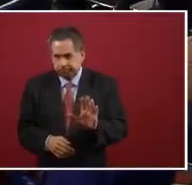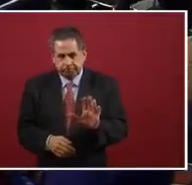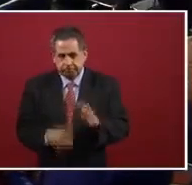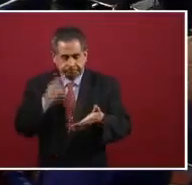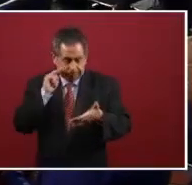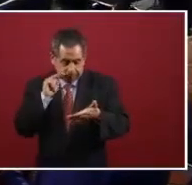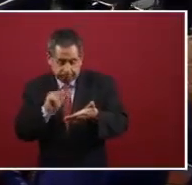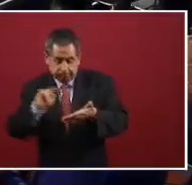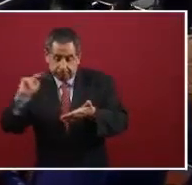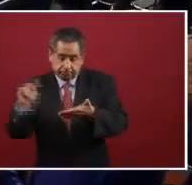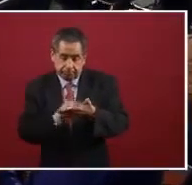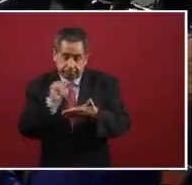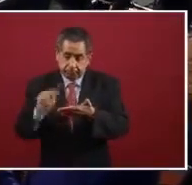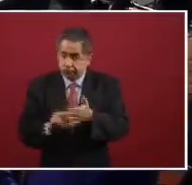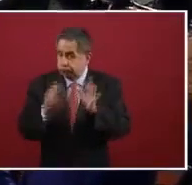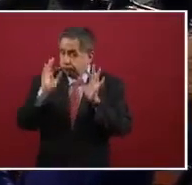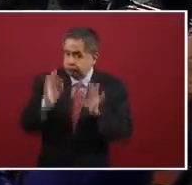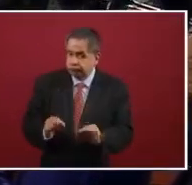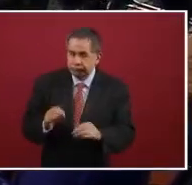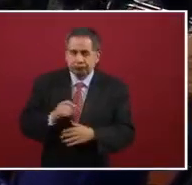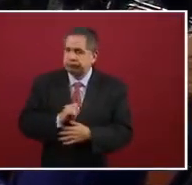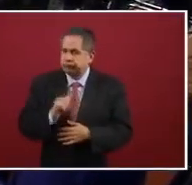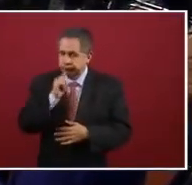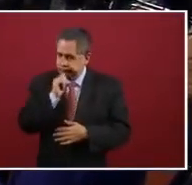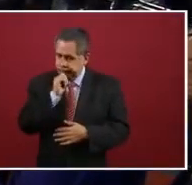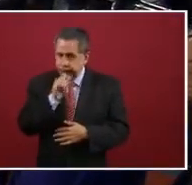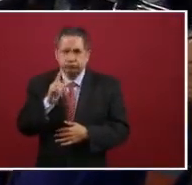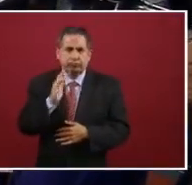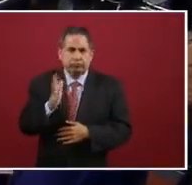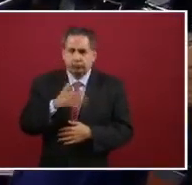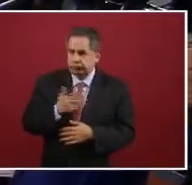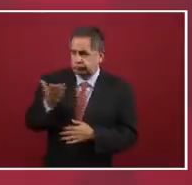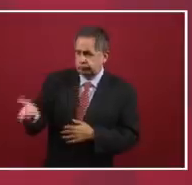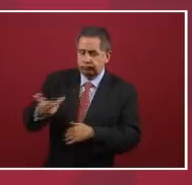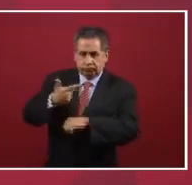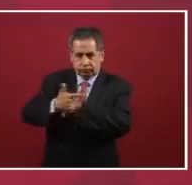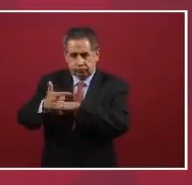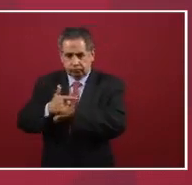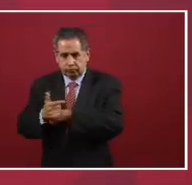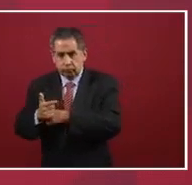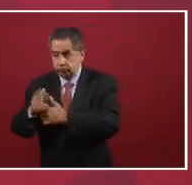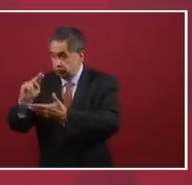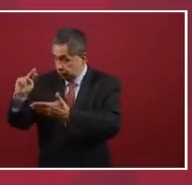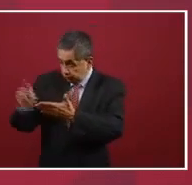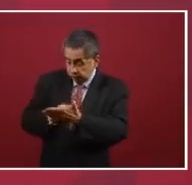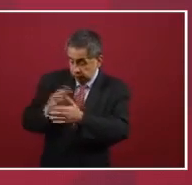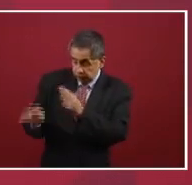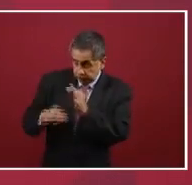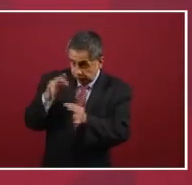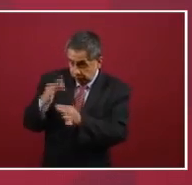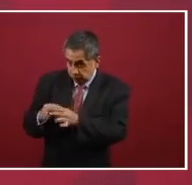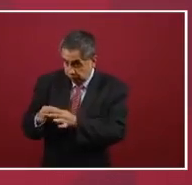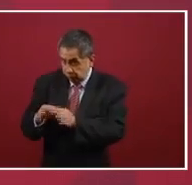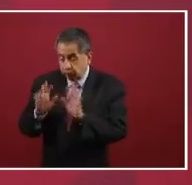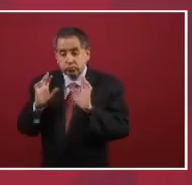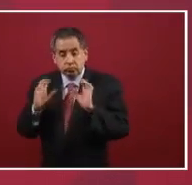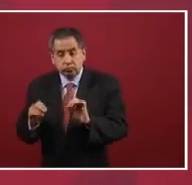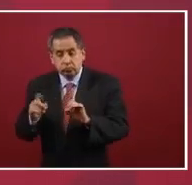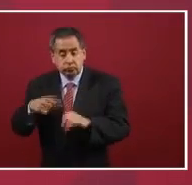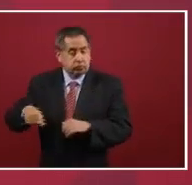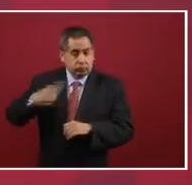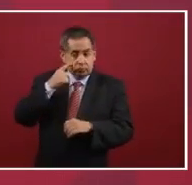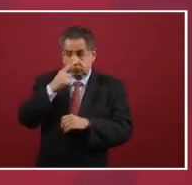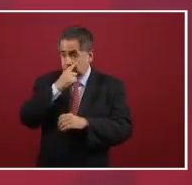todavía oficialmente. Ya le pedimos a Guatemala que cuando lo tenga o cuando tomen la decisión